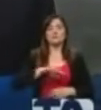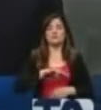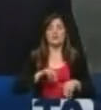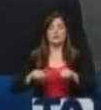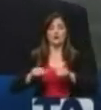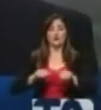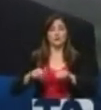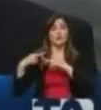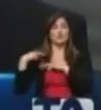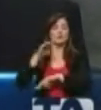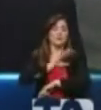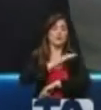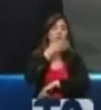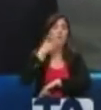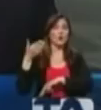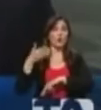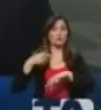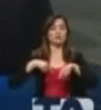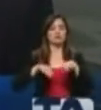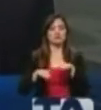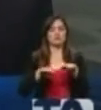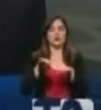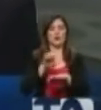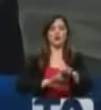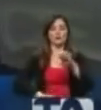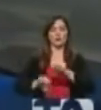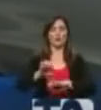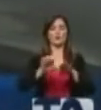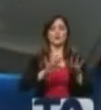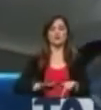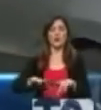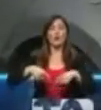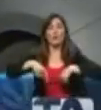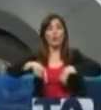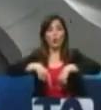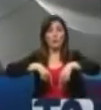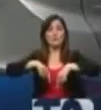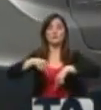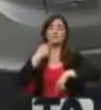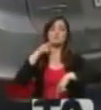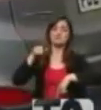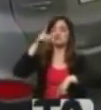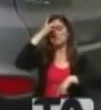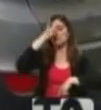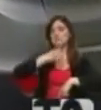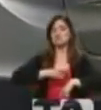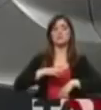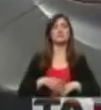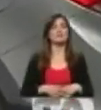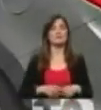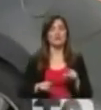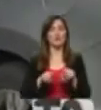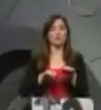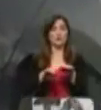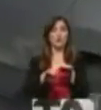por la mejora de la movilidad. Se hizo un análisis con la Secretaría de Movilidad, quienes determinaron que los sentidos de las